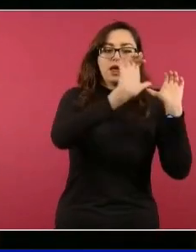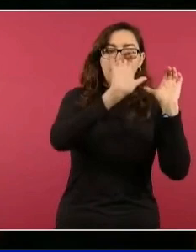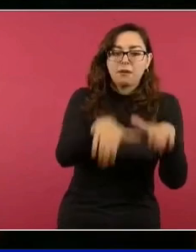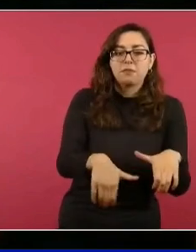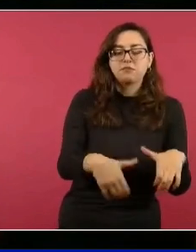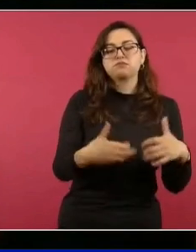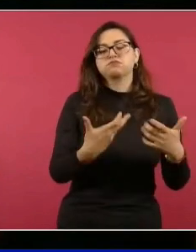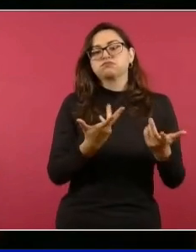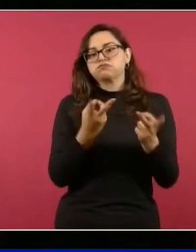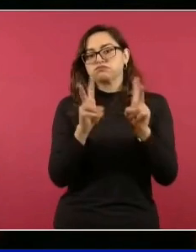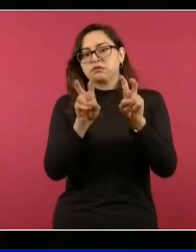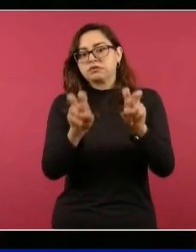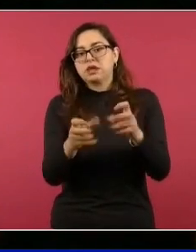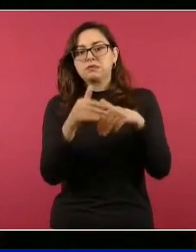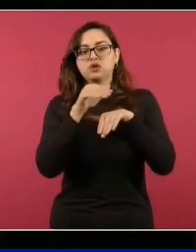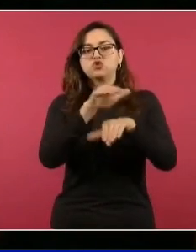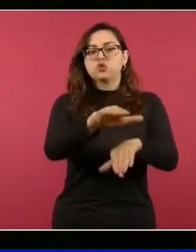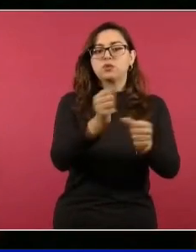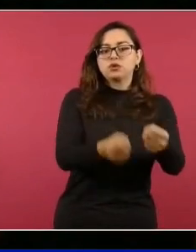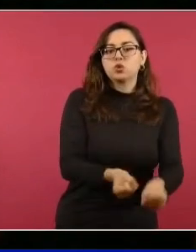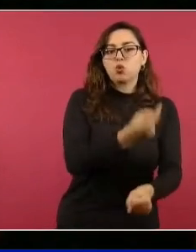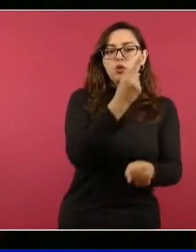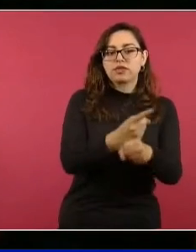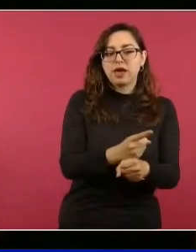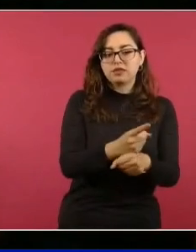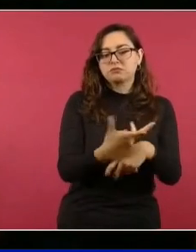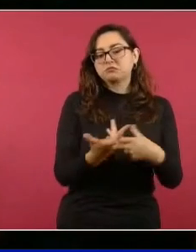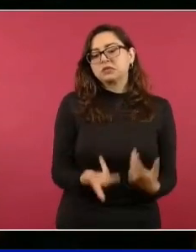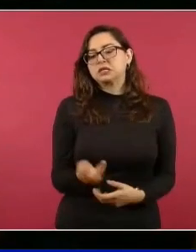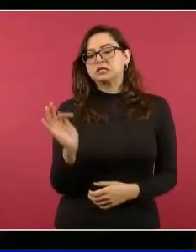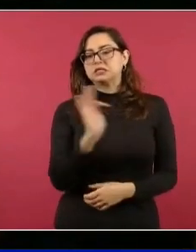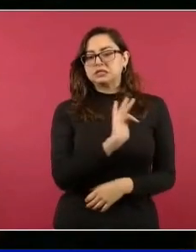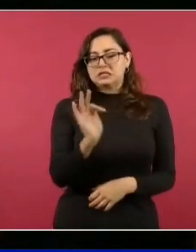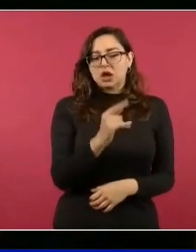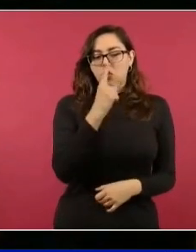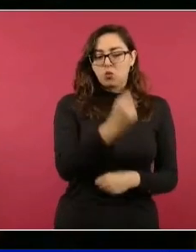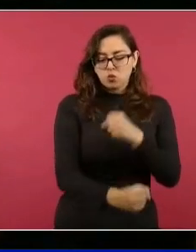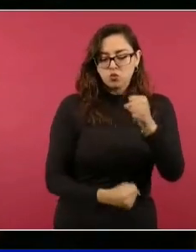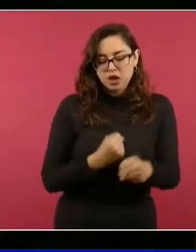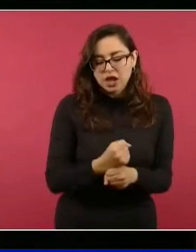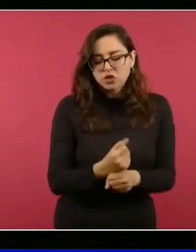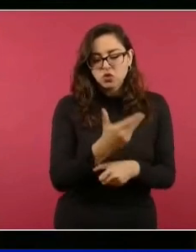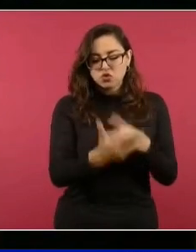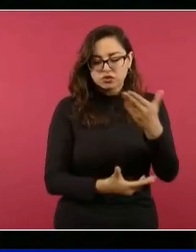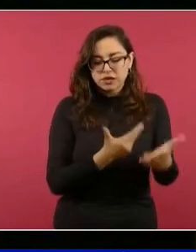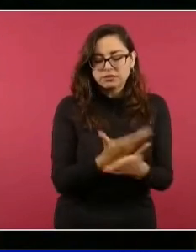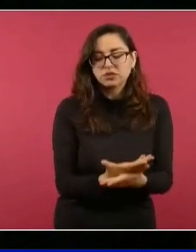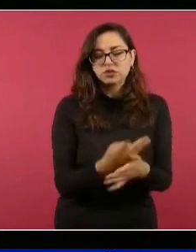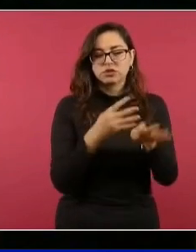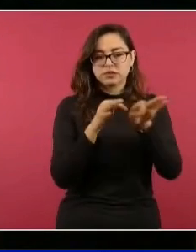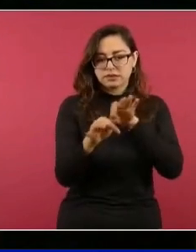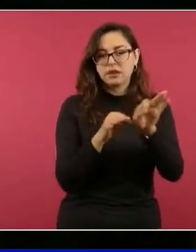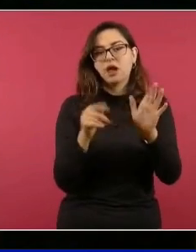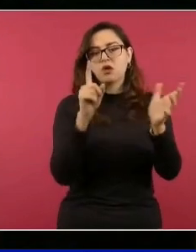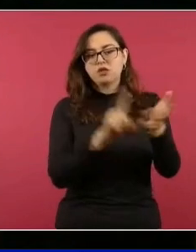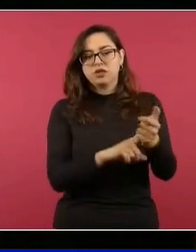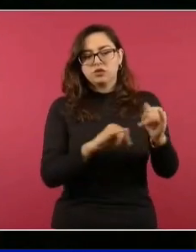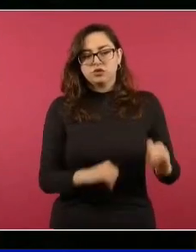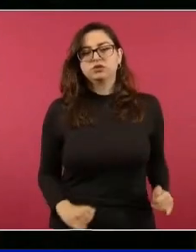a una forma de titulación en que un año de servicio de trabajo en estas